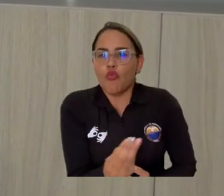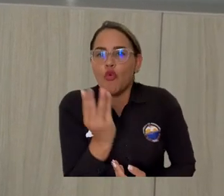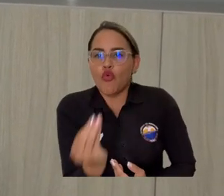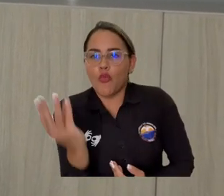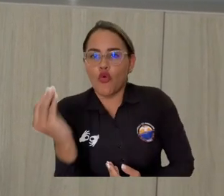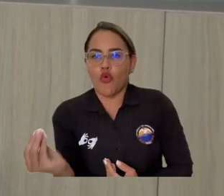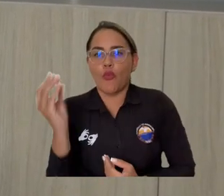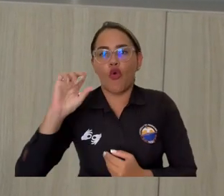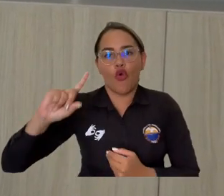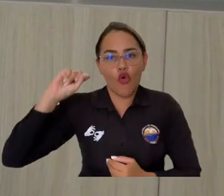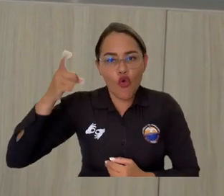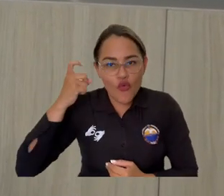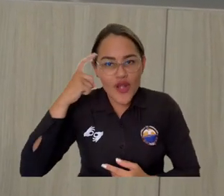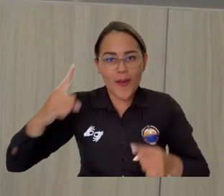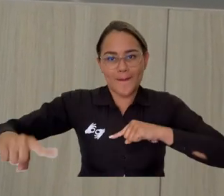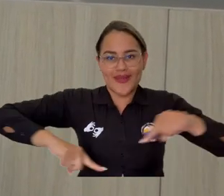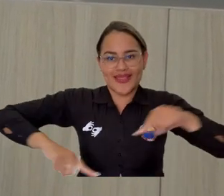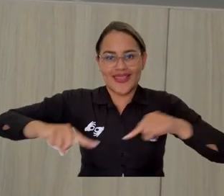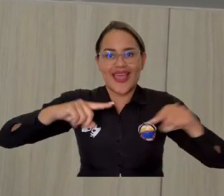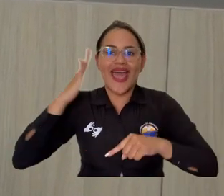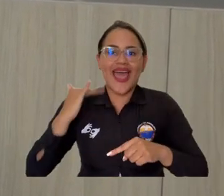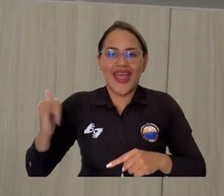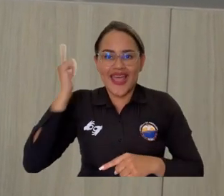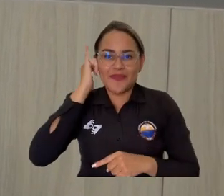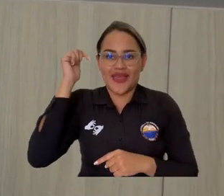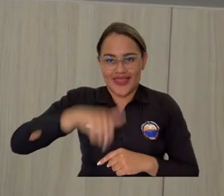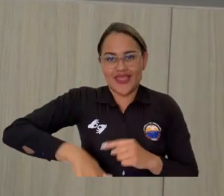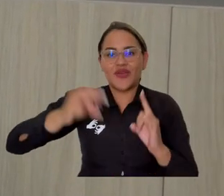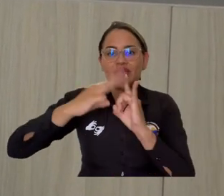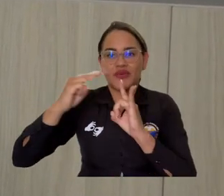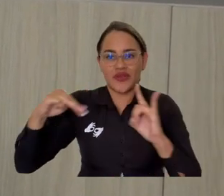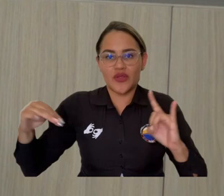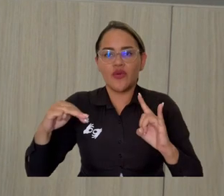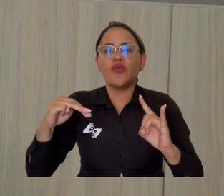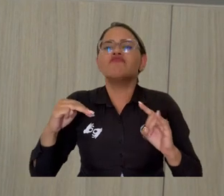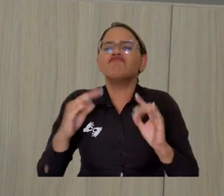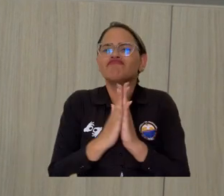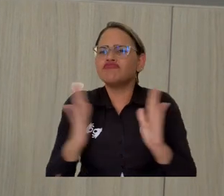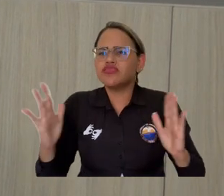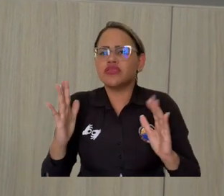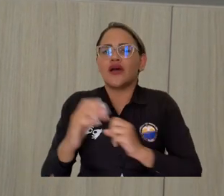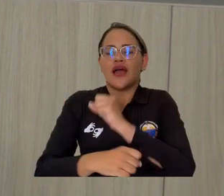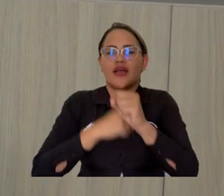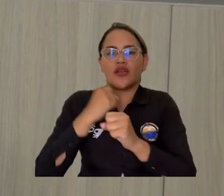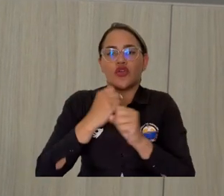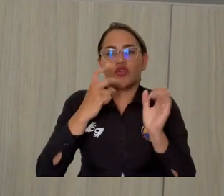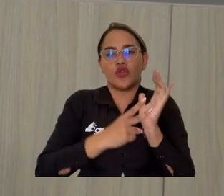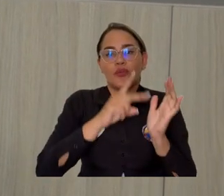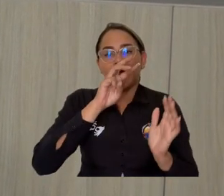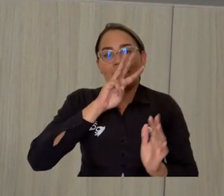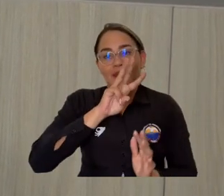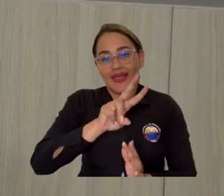diferentes órganos de gobierno y administración académica en la Universidad del Magdalena para el periodo